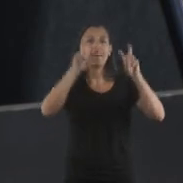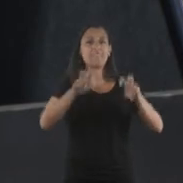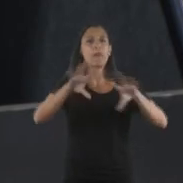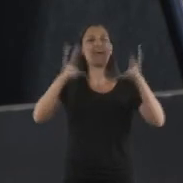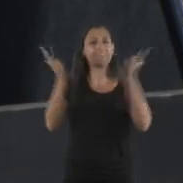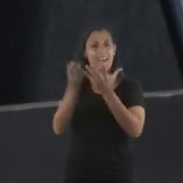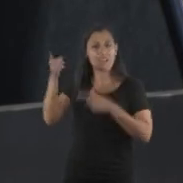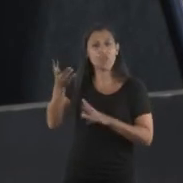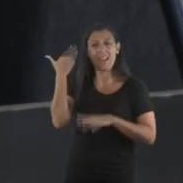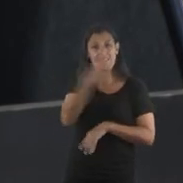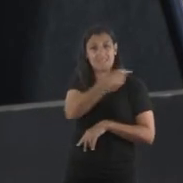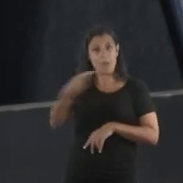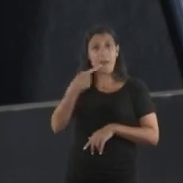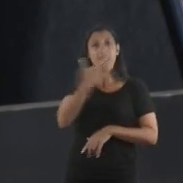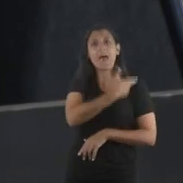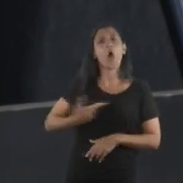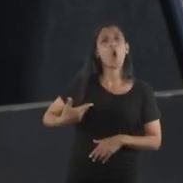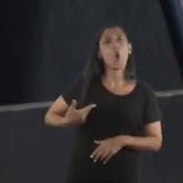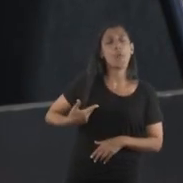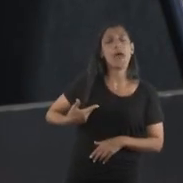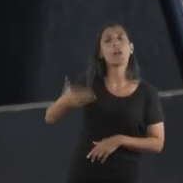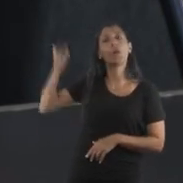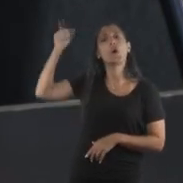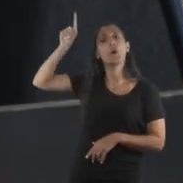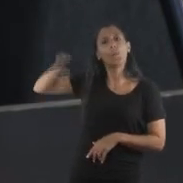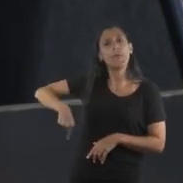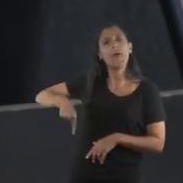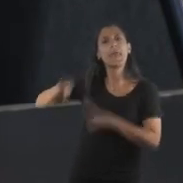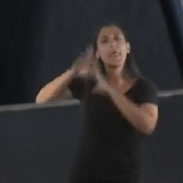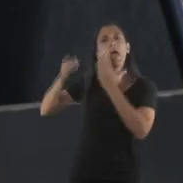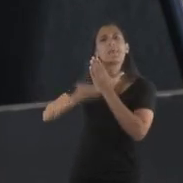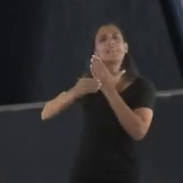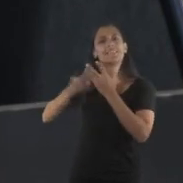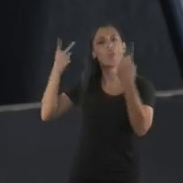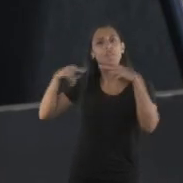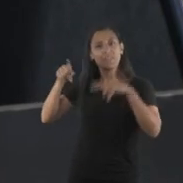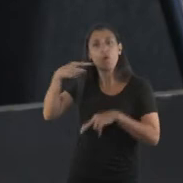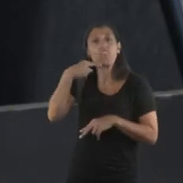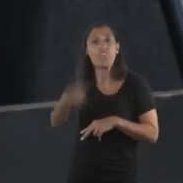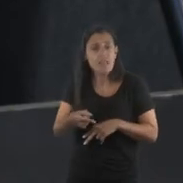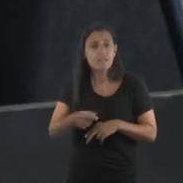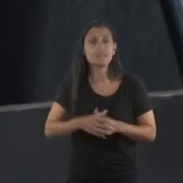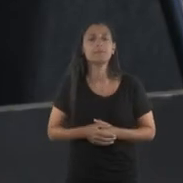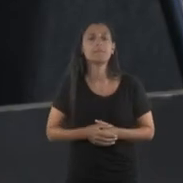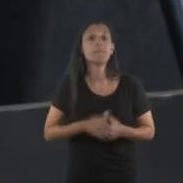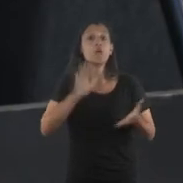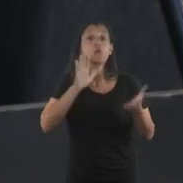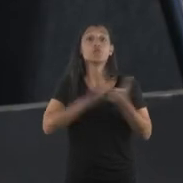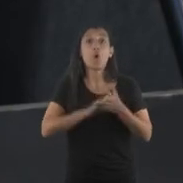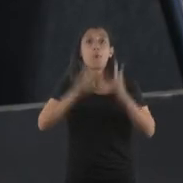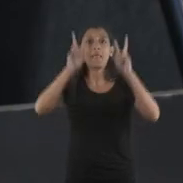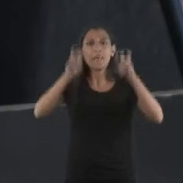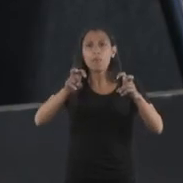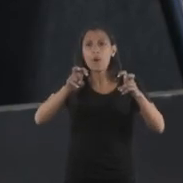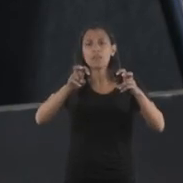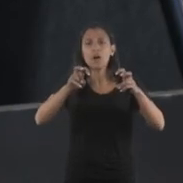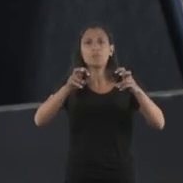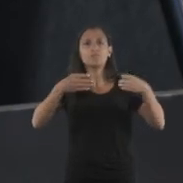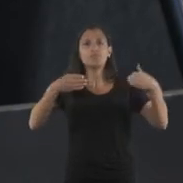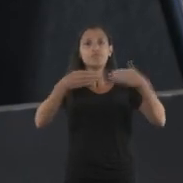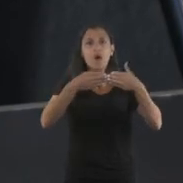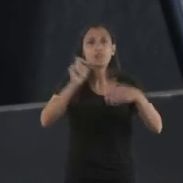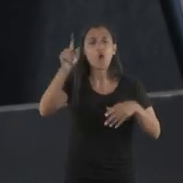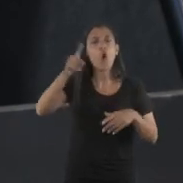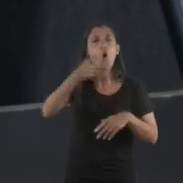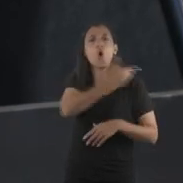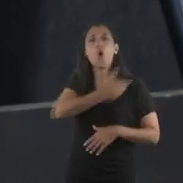hace algunas semanas el gobierno a través del Ministerio de Transporte se opuso a lo que tiene que ver con un puerto vinculado al gobierno chino en Tierra del Fuego, que tiene una